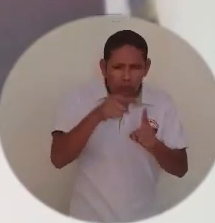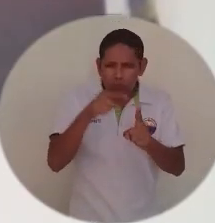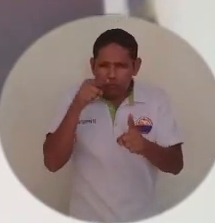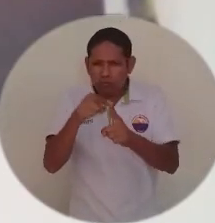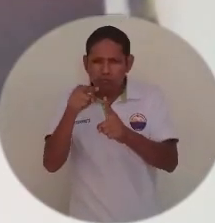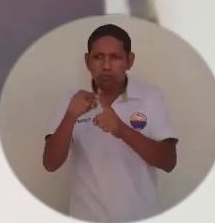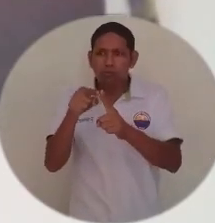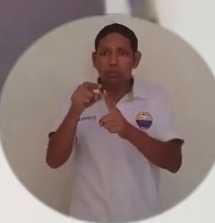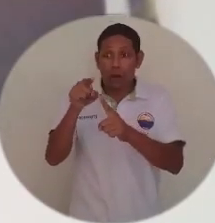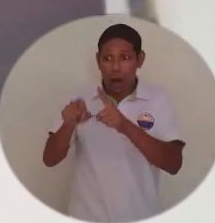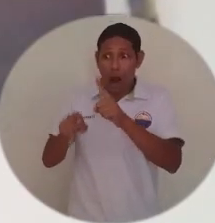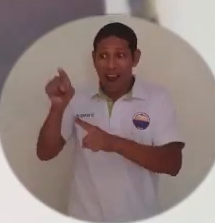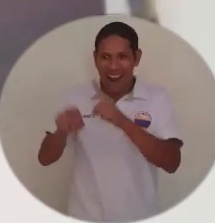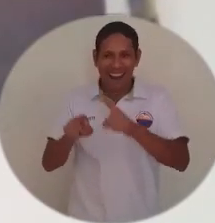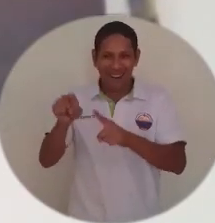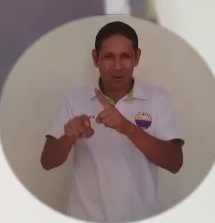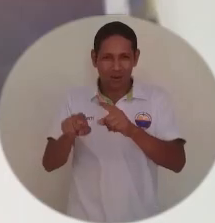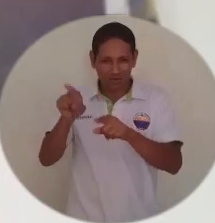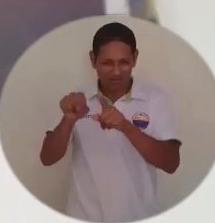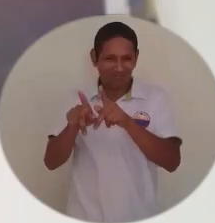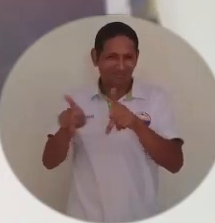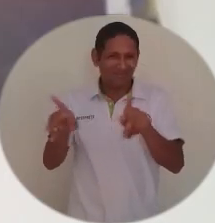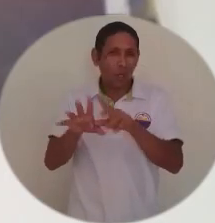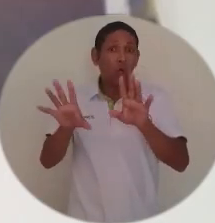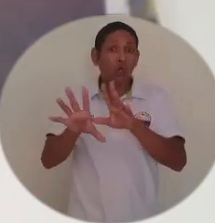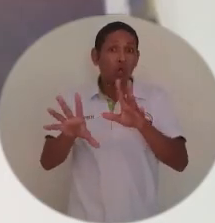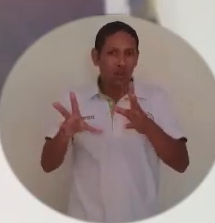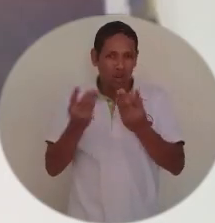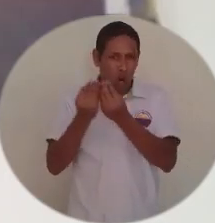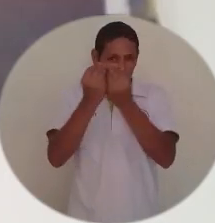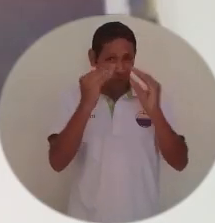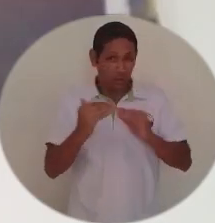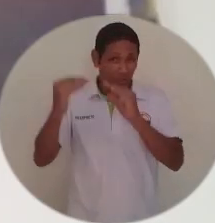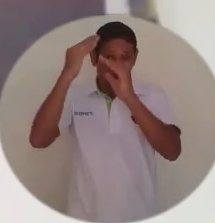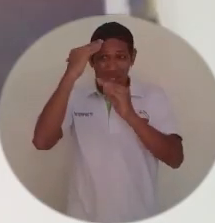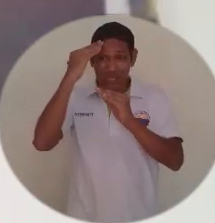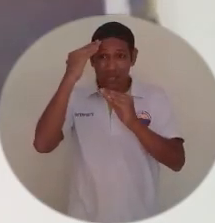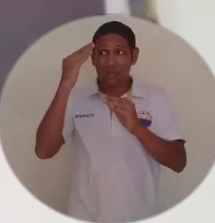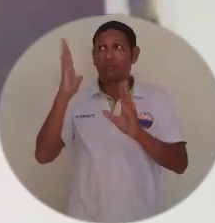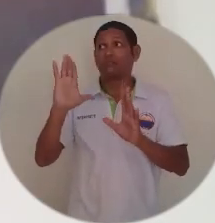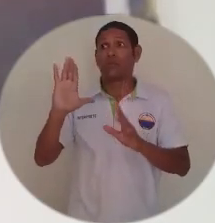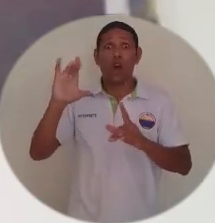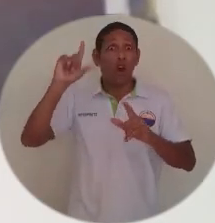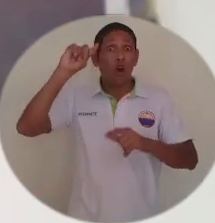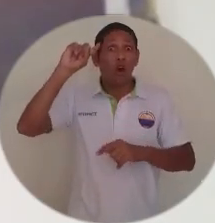una gran realidad y yo creo que ya la han expresado algunos miembros del Consejo Superior al decir que